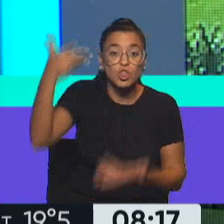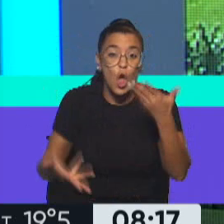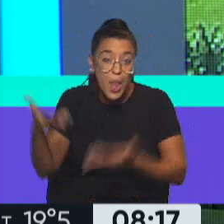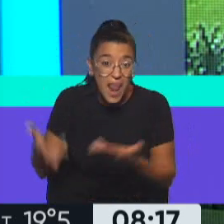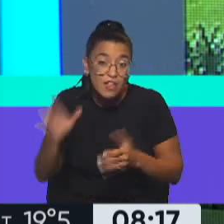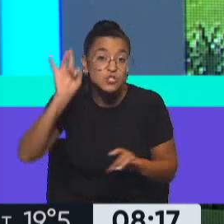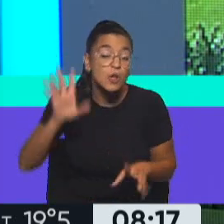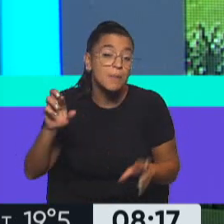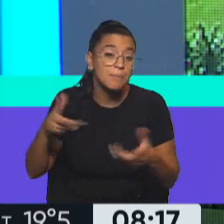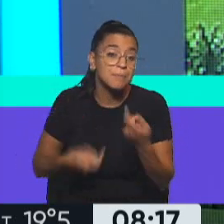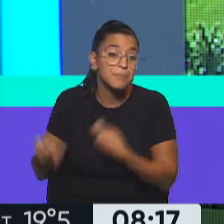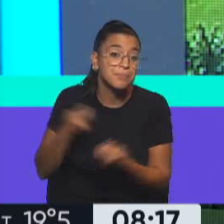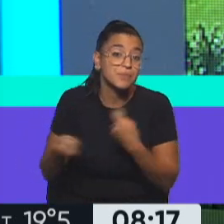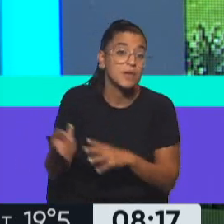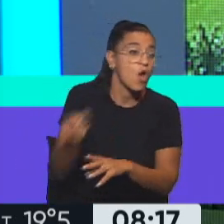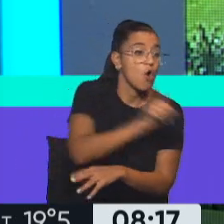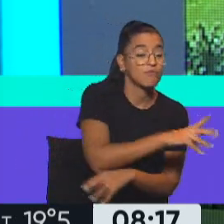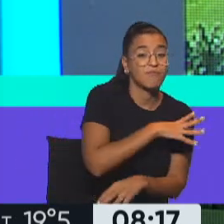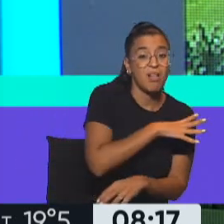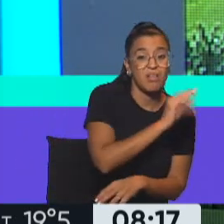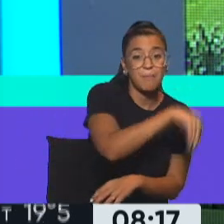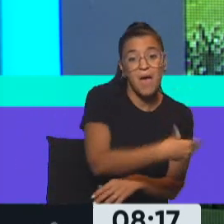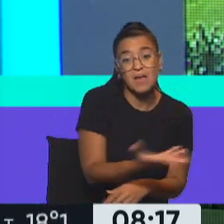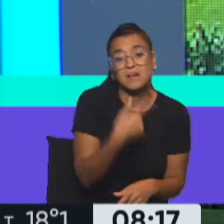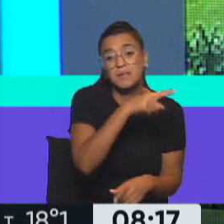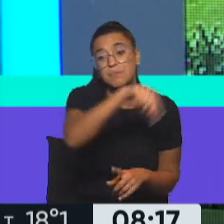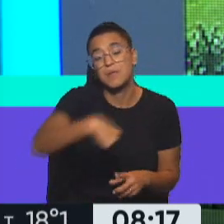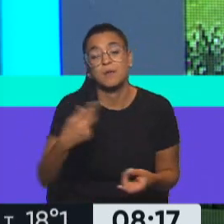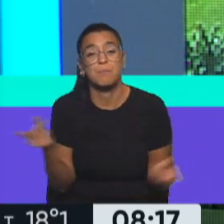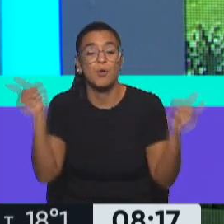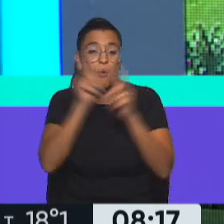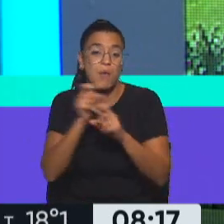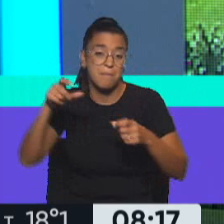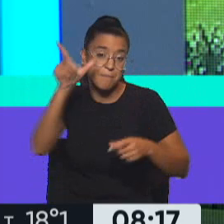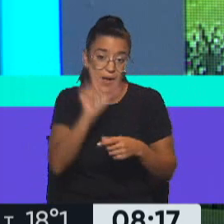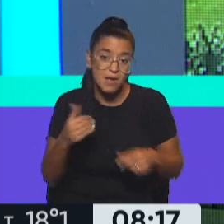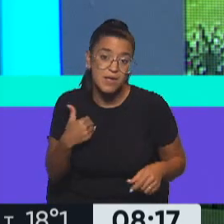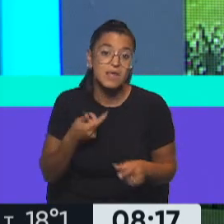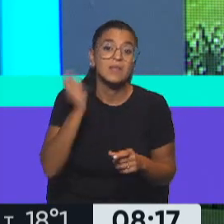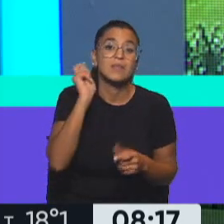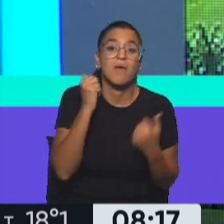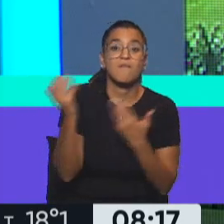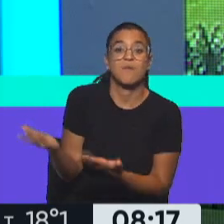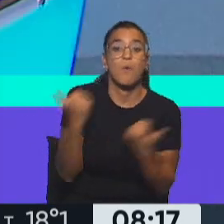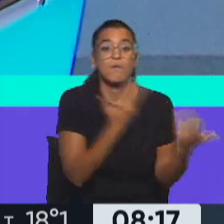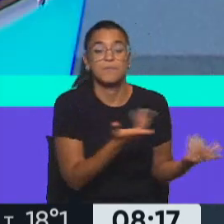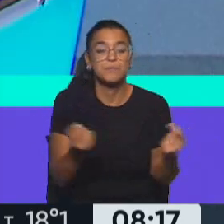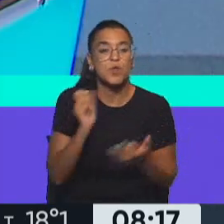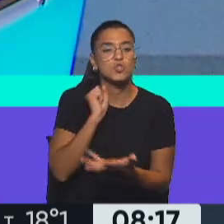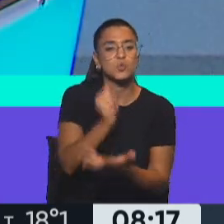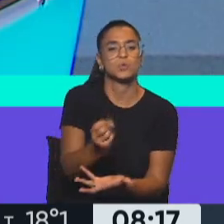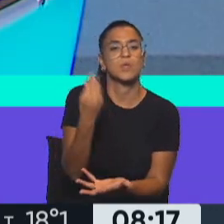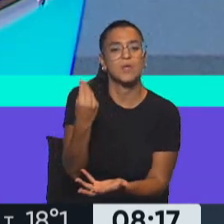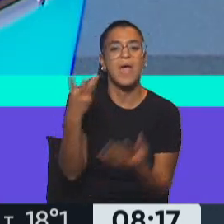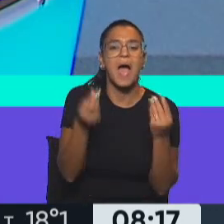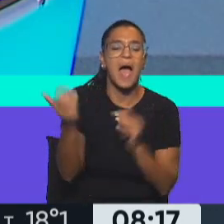O sea, No alcanza. vestimos a uno y vestimos a otro y ahí empieza el problema interno también de quién recibe esos beneficios. Pero lo que se va a subsidiar es